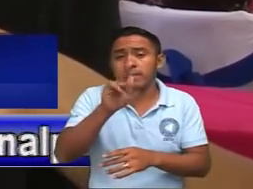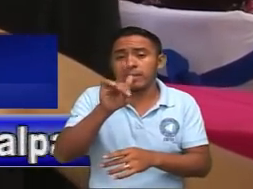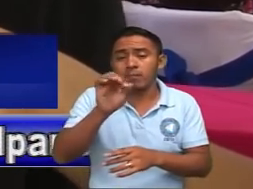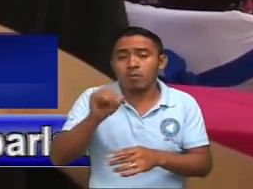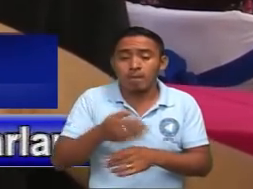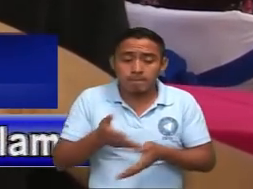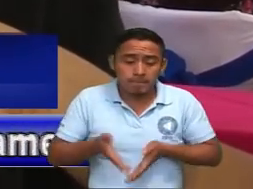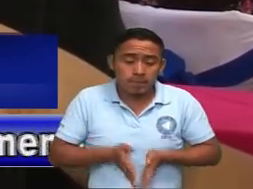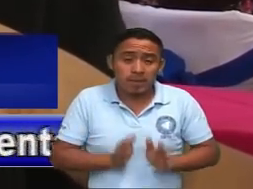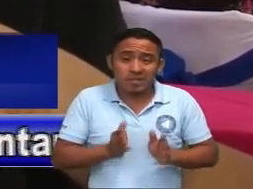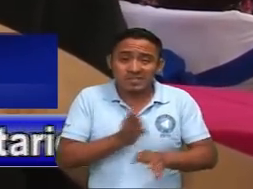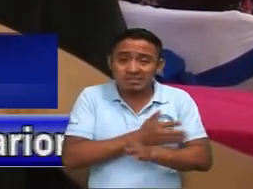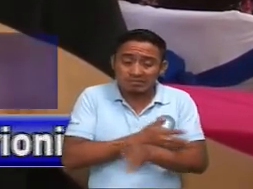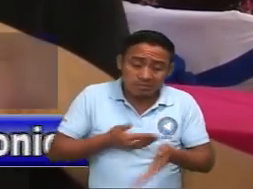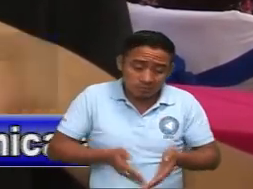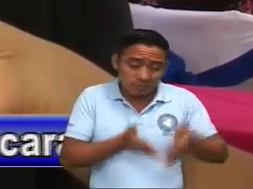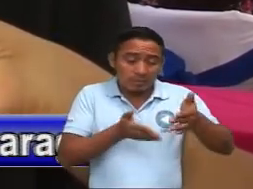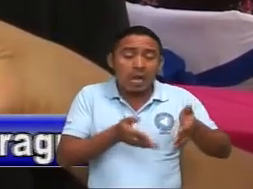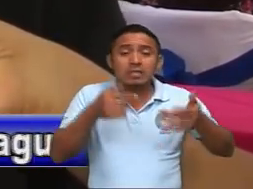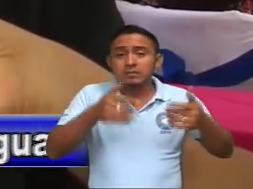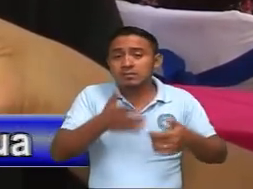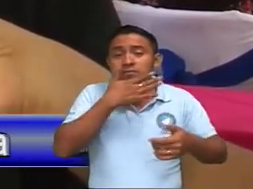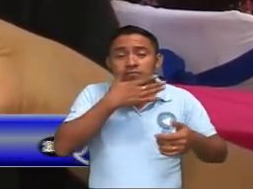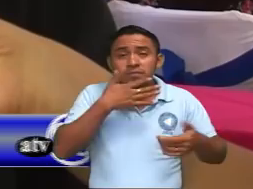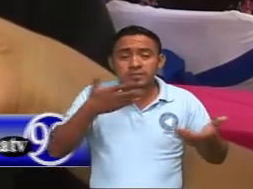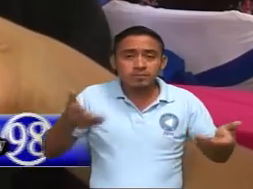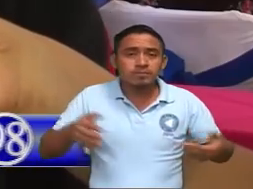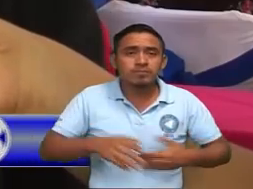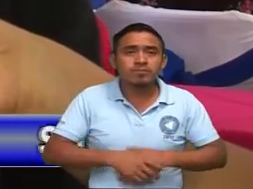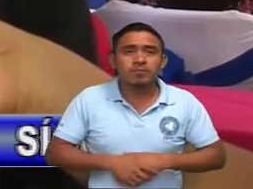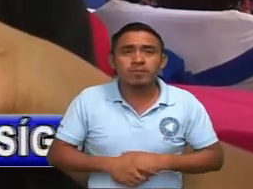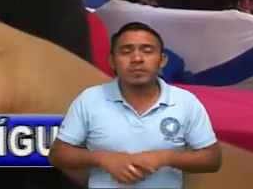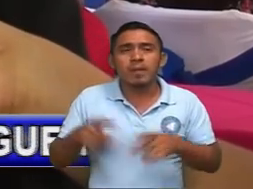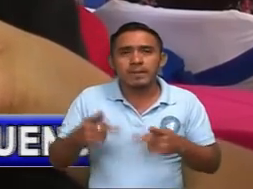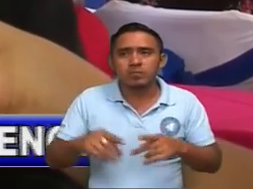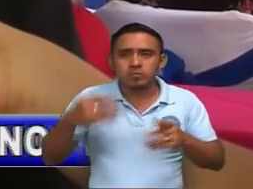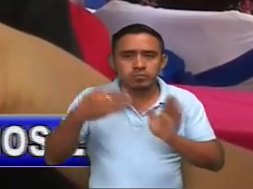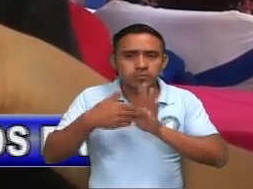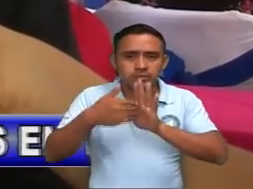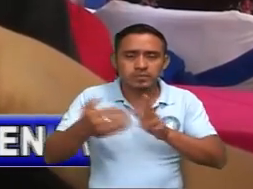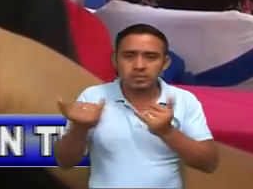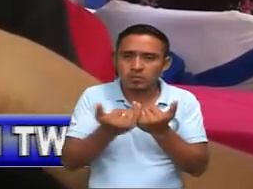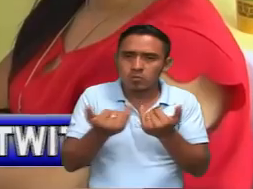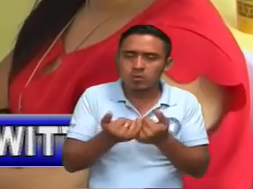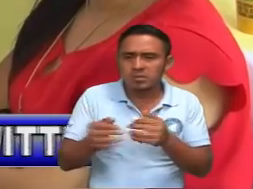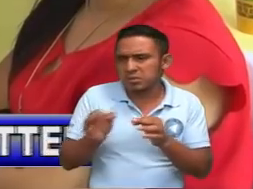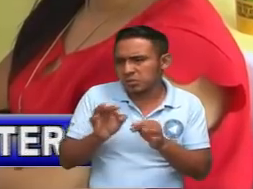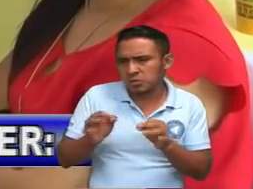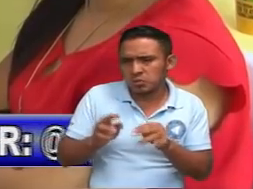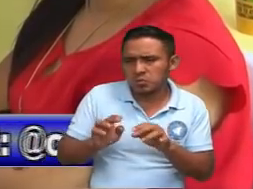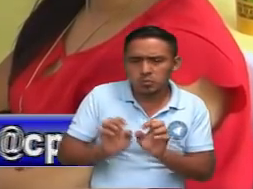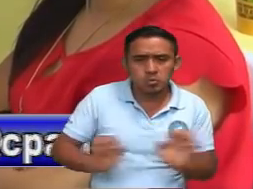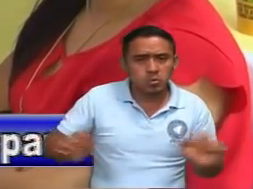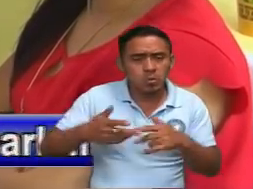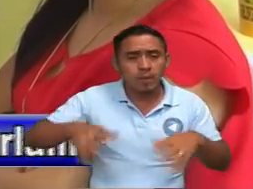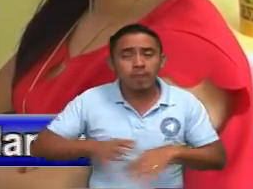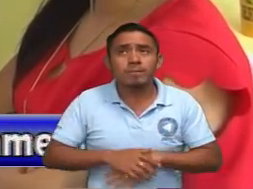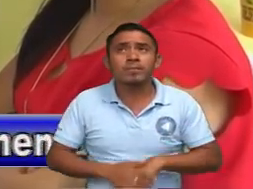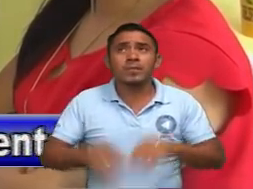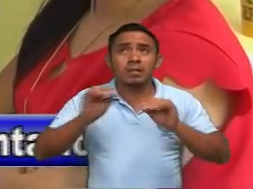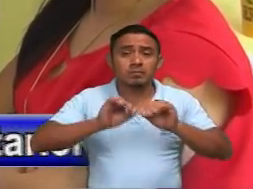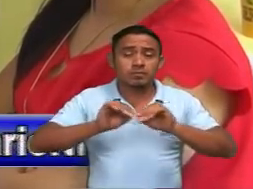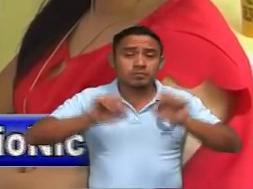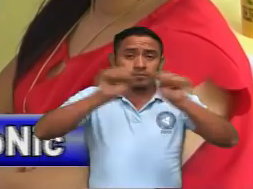un bebé, más se puede expresar la enfermedad, más grave puede ser. Pero lo pueden presentar también niños de término. La constante capacitación